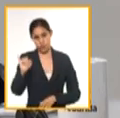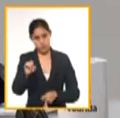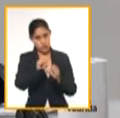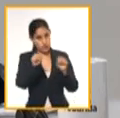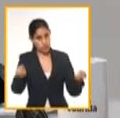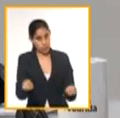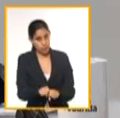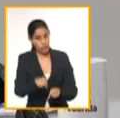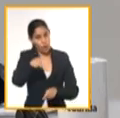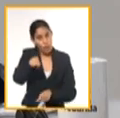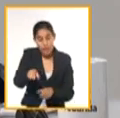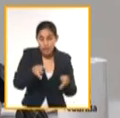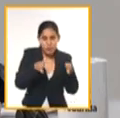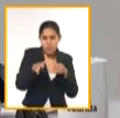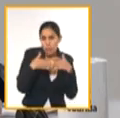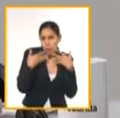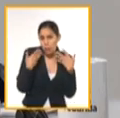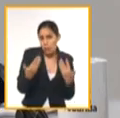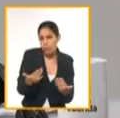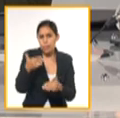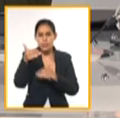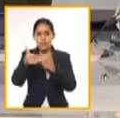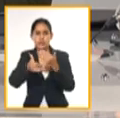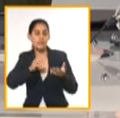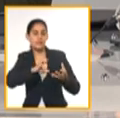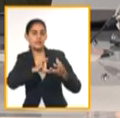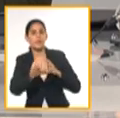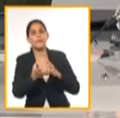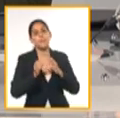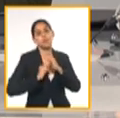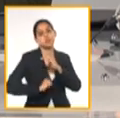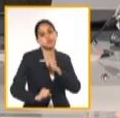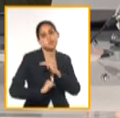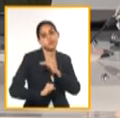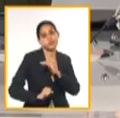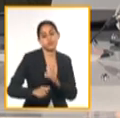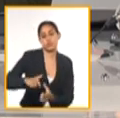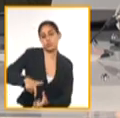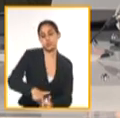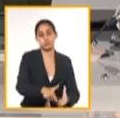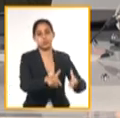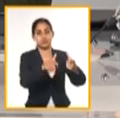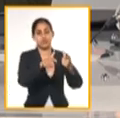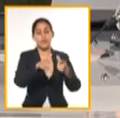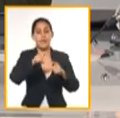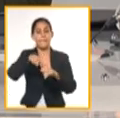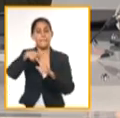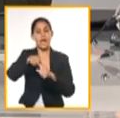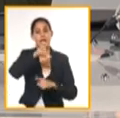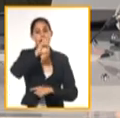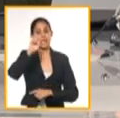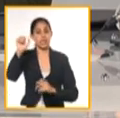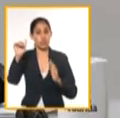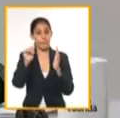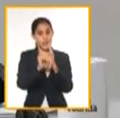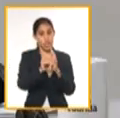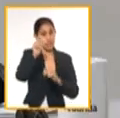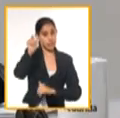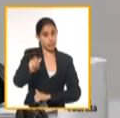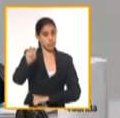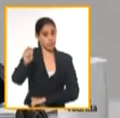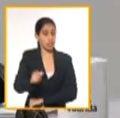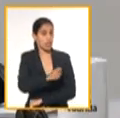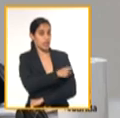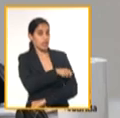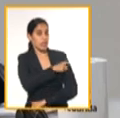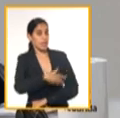gravedad. Tenemos 166 sistemas que abastecen alrededor de 500.000 habitantes del país, con un peso importante